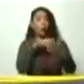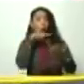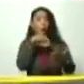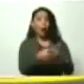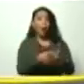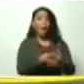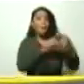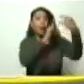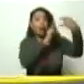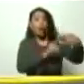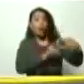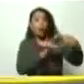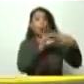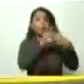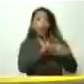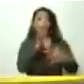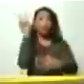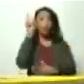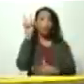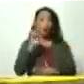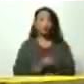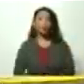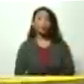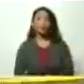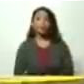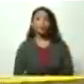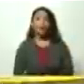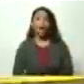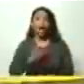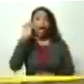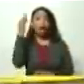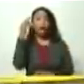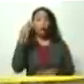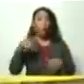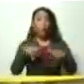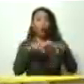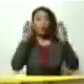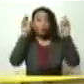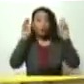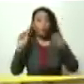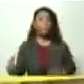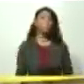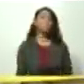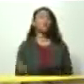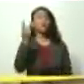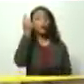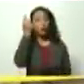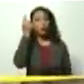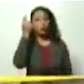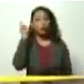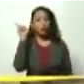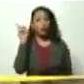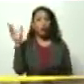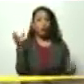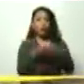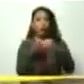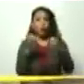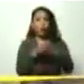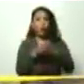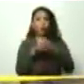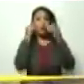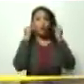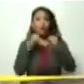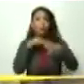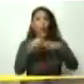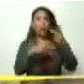Plataforma Unitaria de Venezuela en segundo lugar es muy importante que por primera vez este sector extremista de la